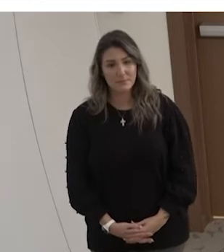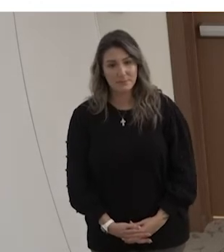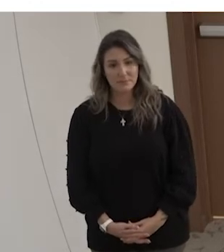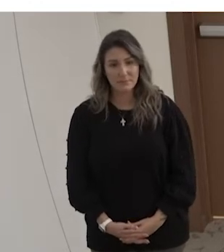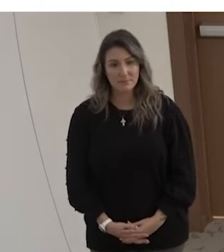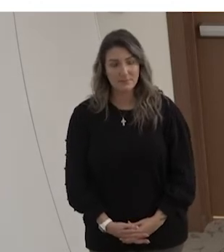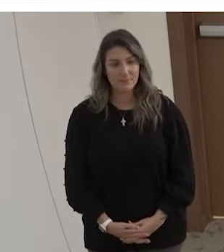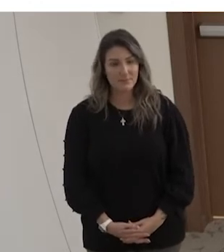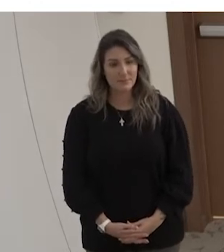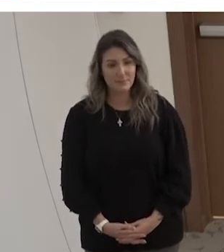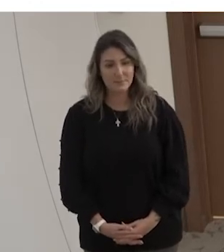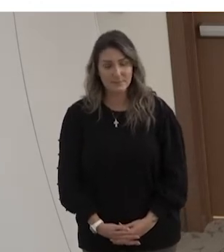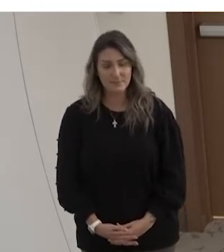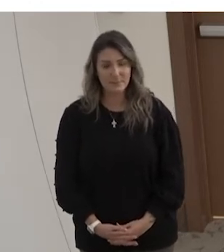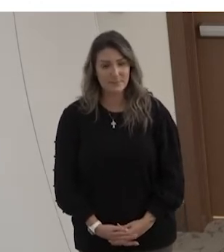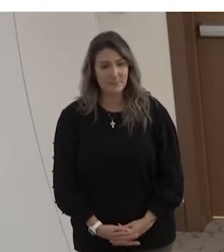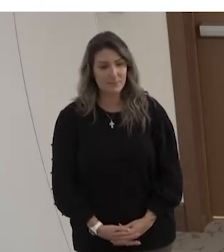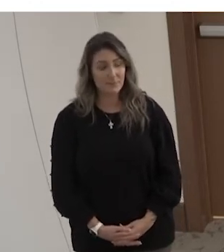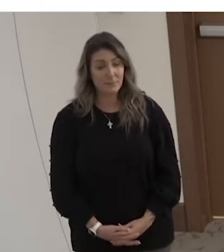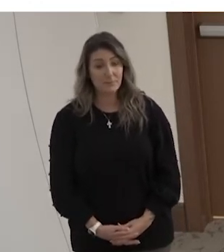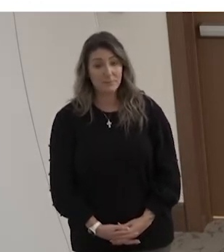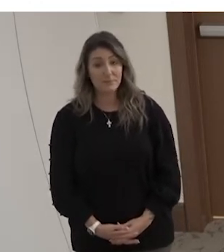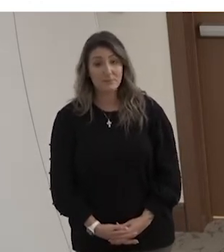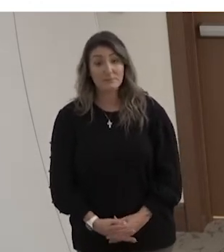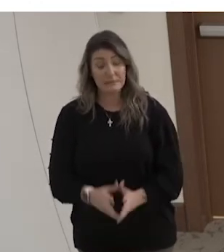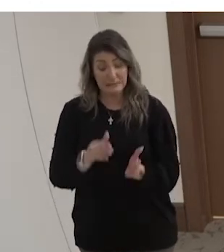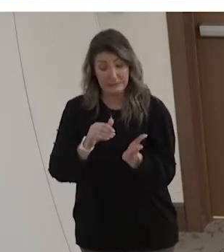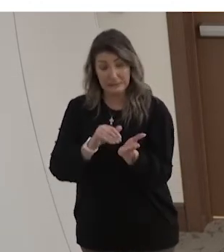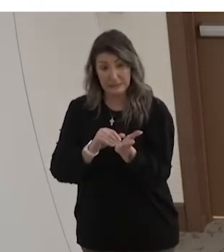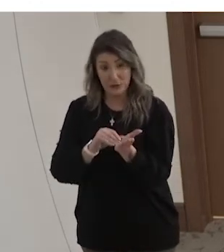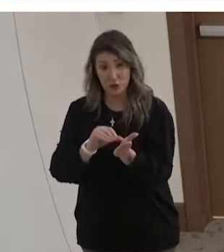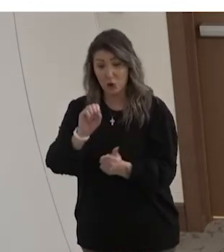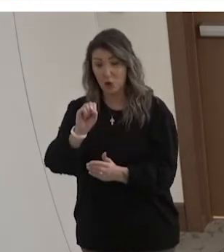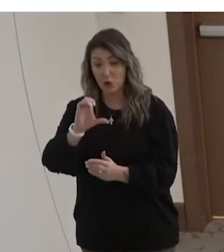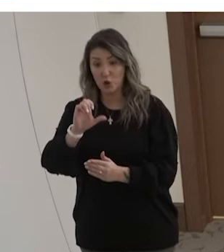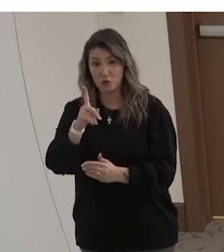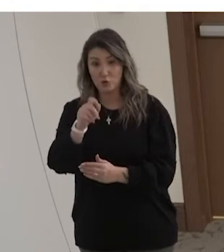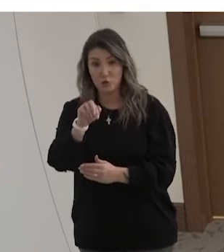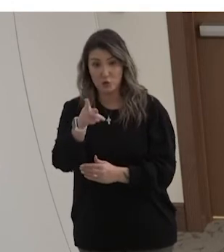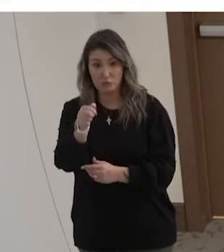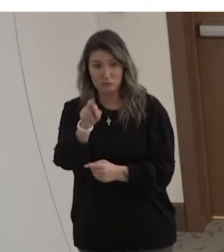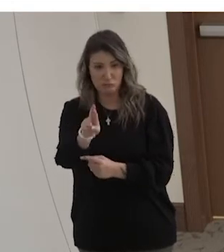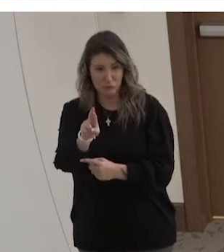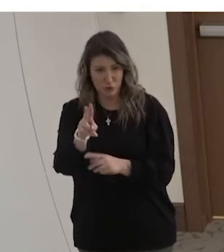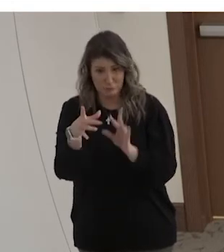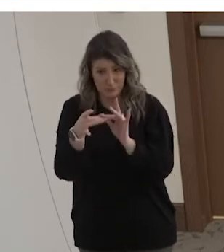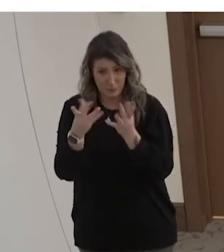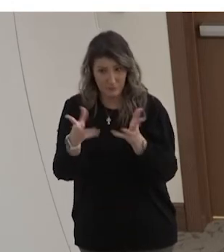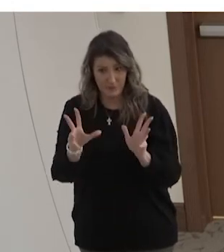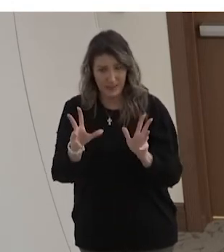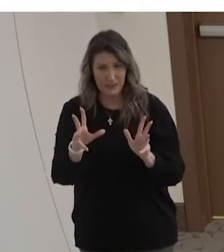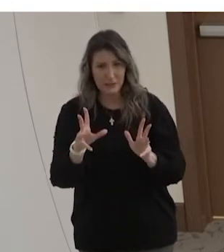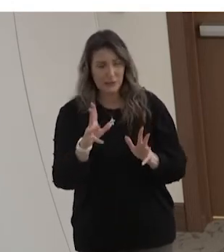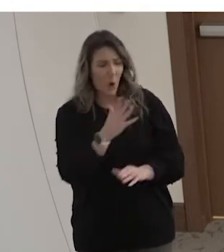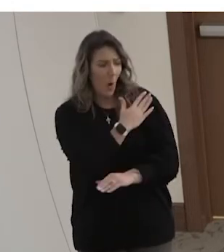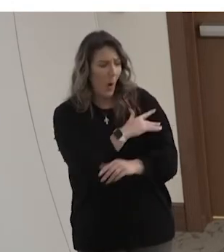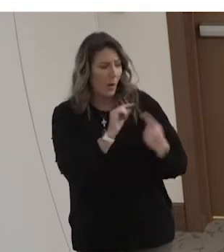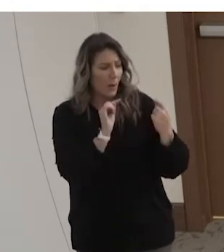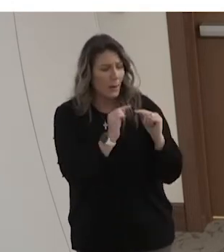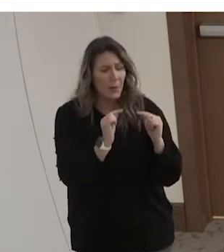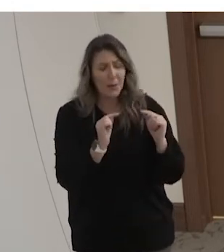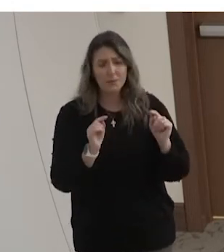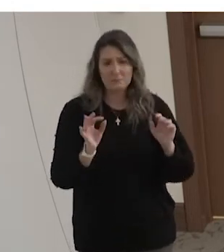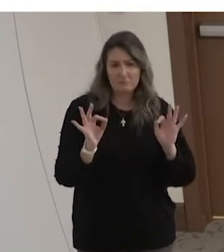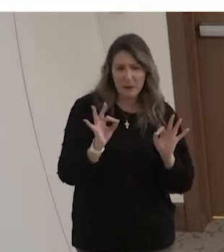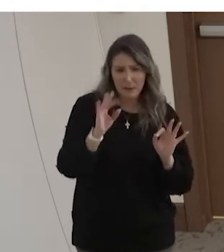vacunados contra el COVID-19. And like Dr. Schuster mentioned, arm pain, mild fever, and